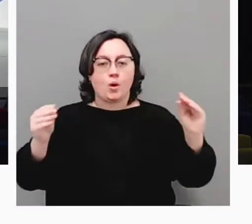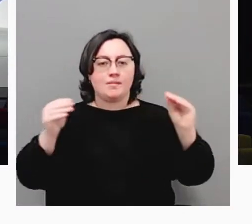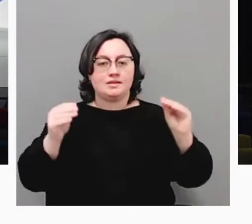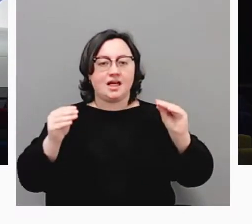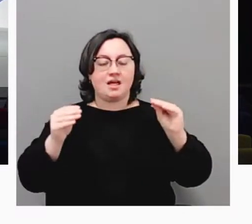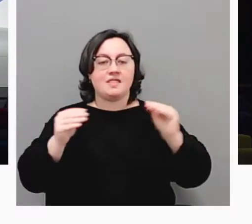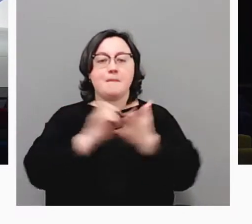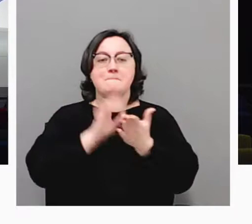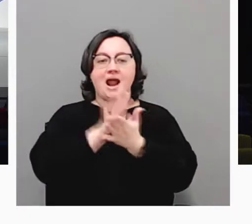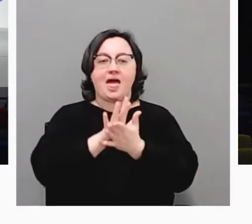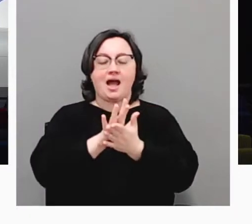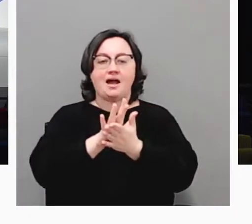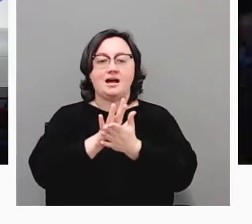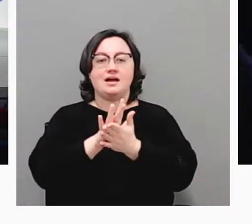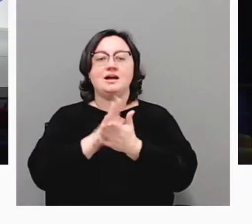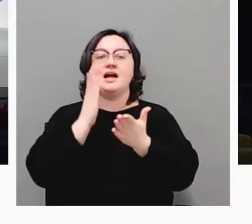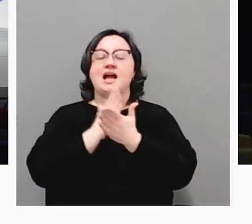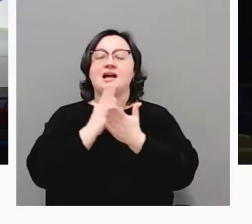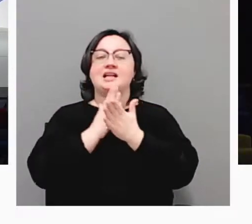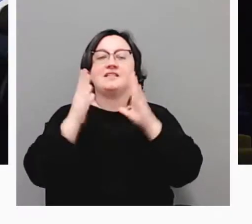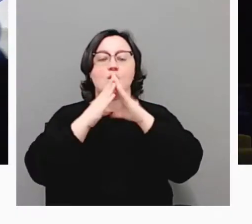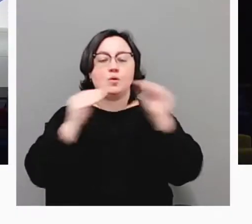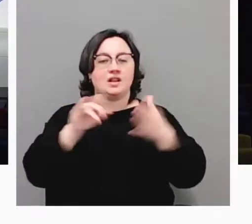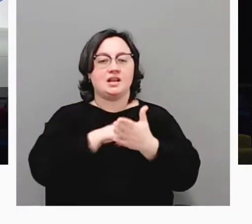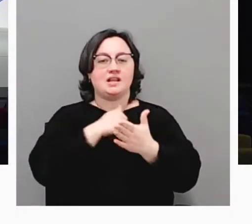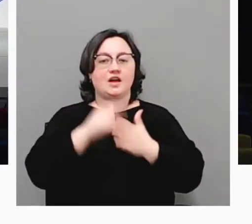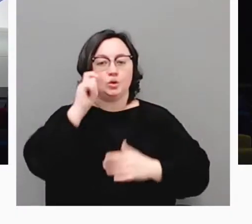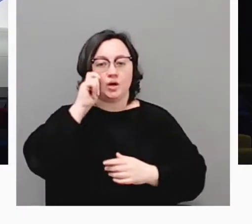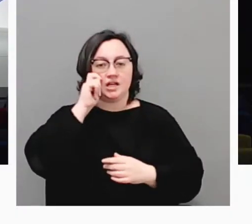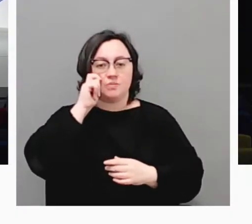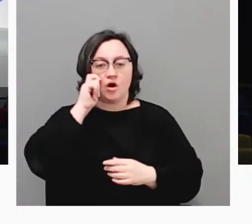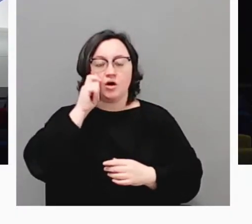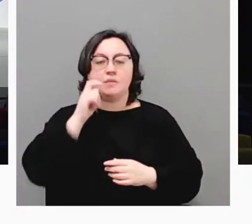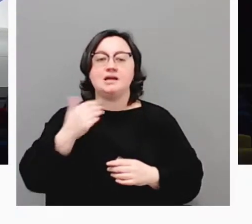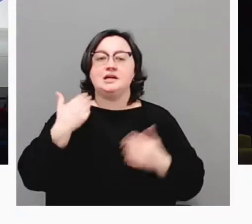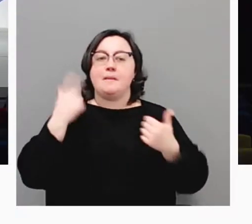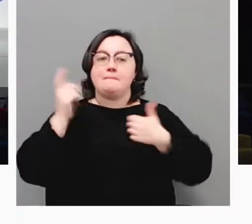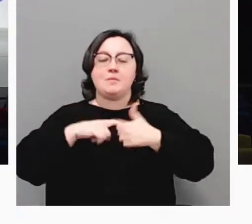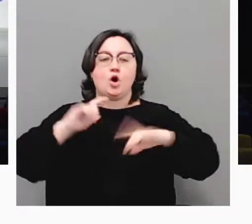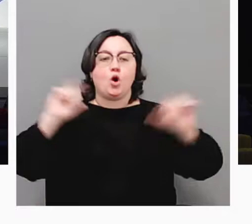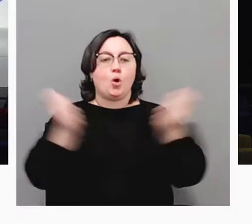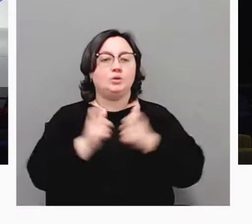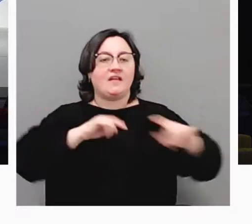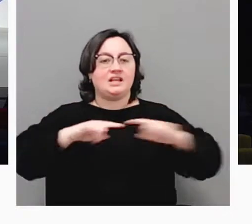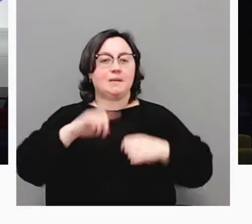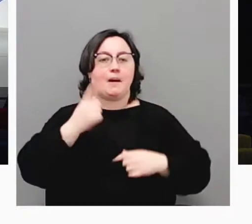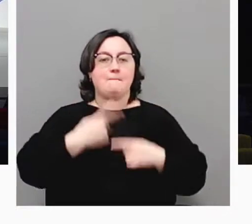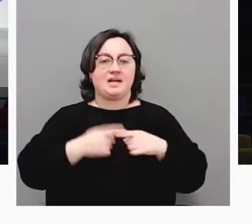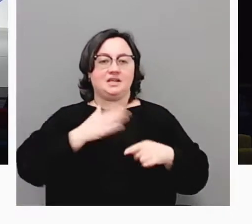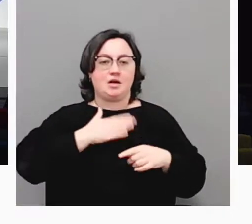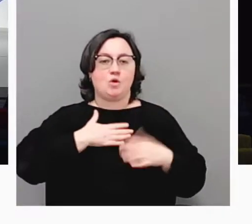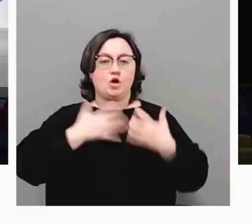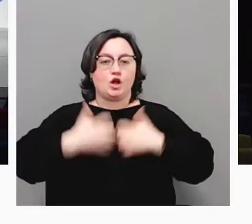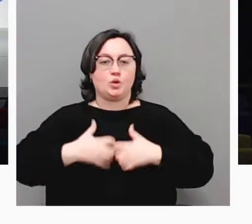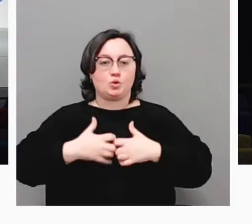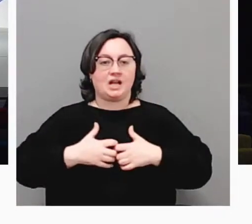de Málaga e imparte clases en la Facultad de Turismo. Además, es miembro de la Junta Directiva de la Fundación Patrimonio Industrial